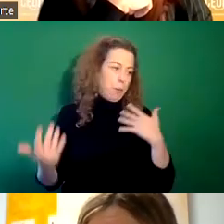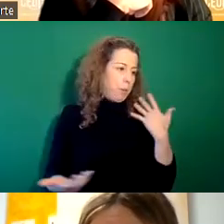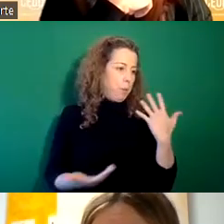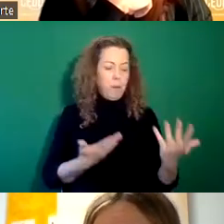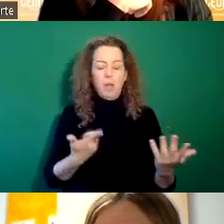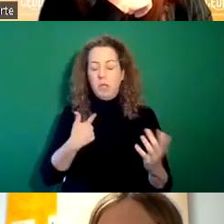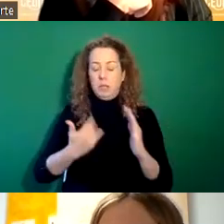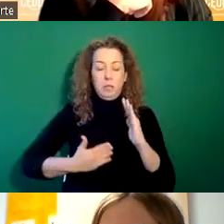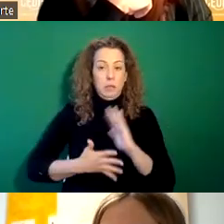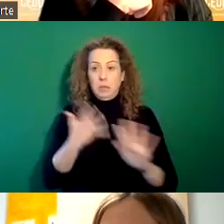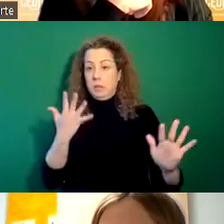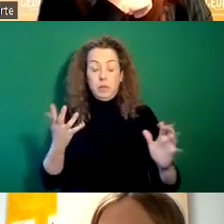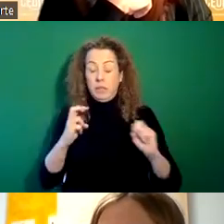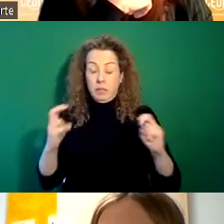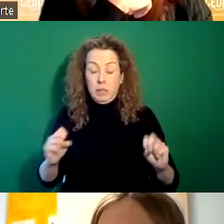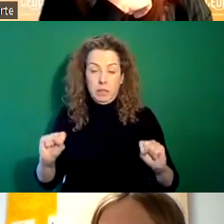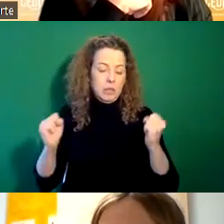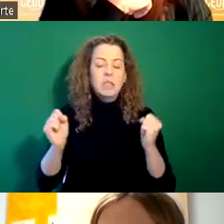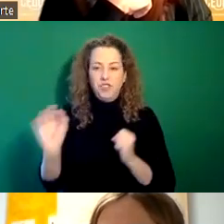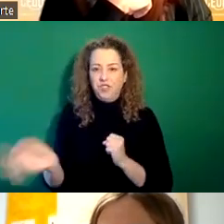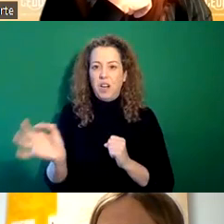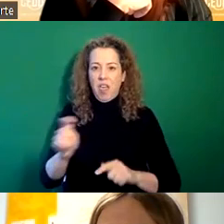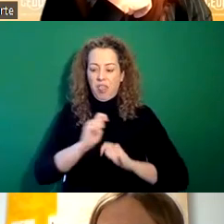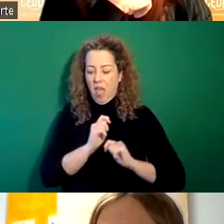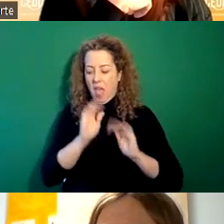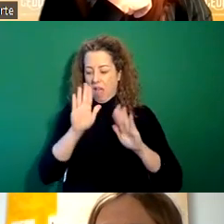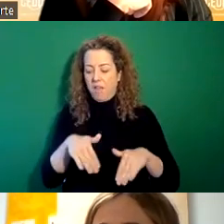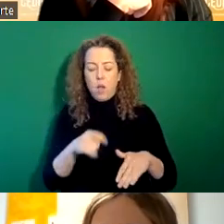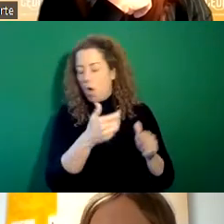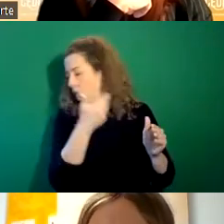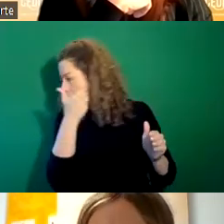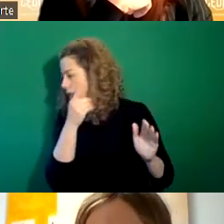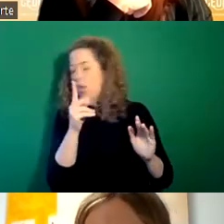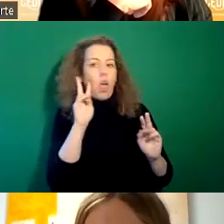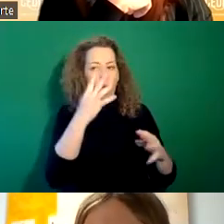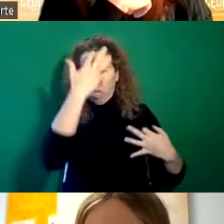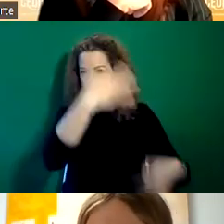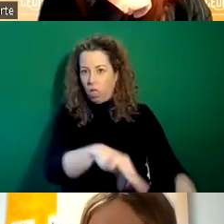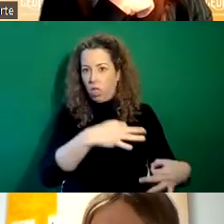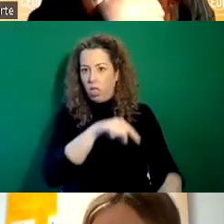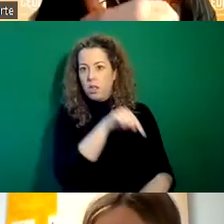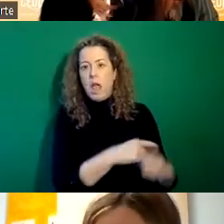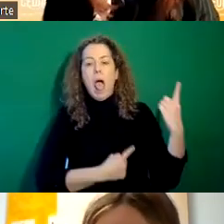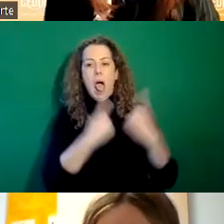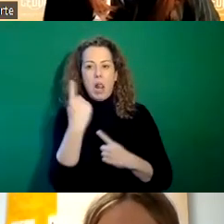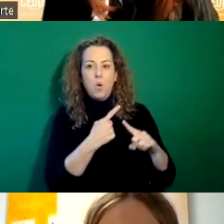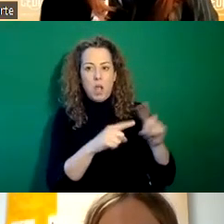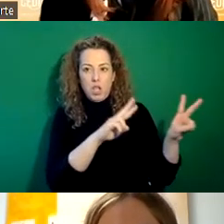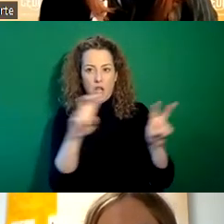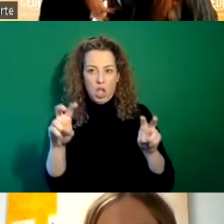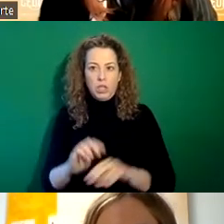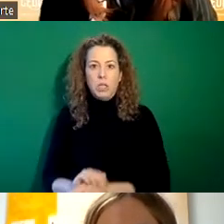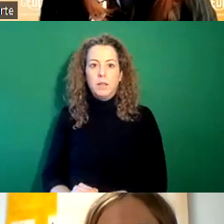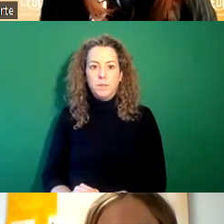poco elevada, pues nos hacía dejar un poco de lado o no tener en cuenta determinadas cosas.